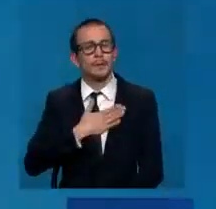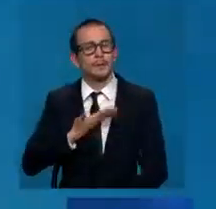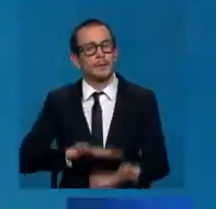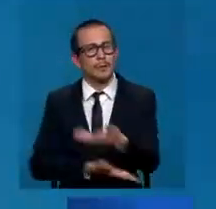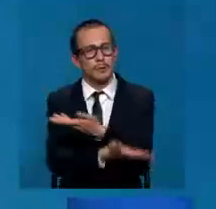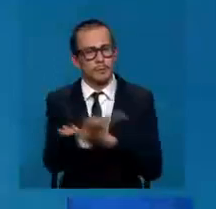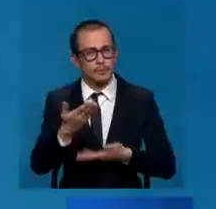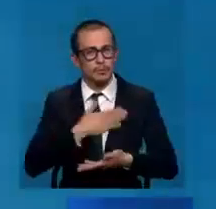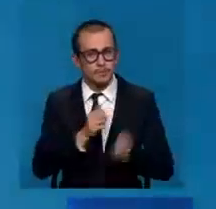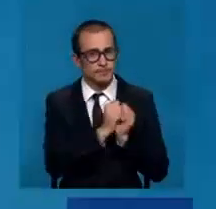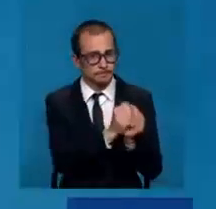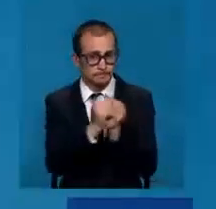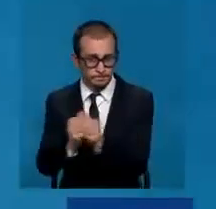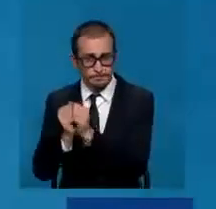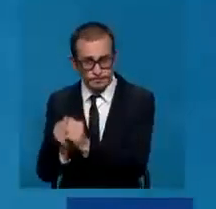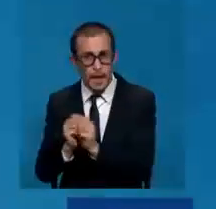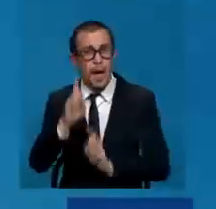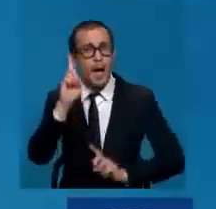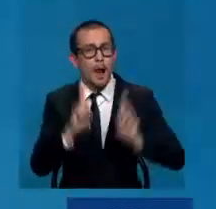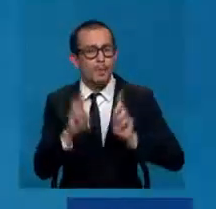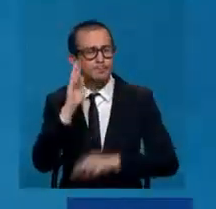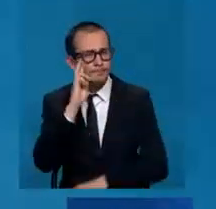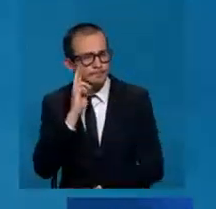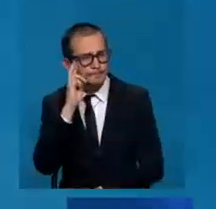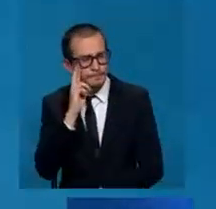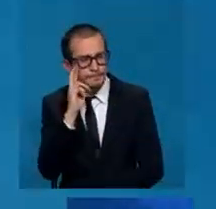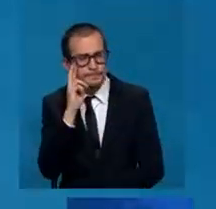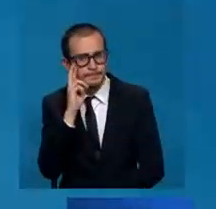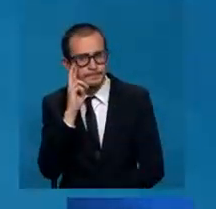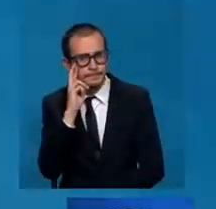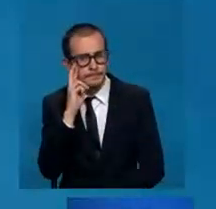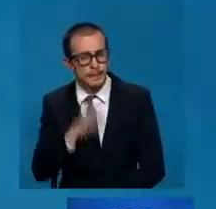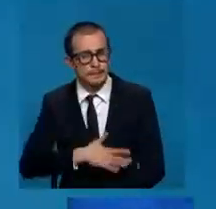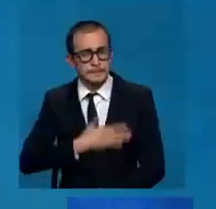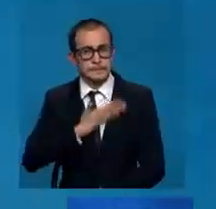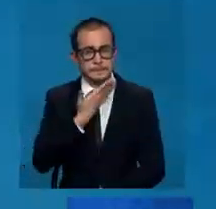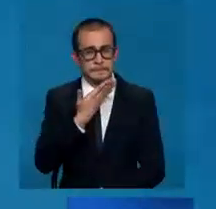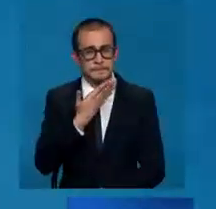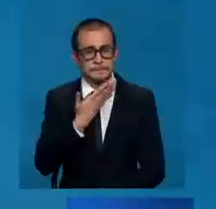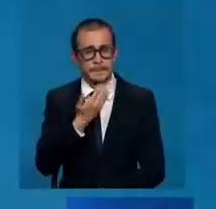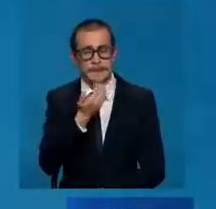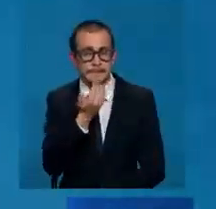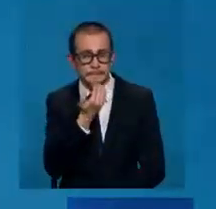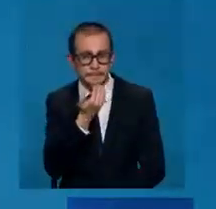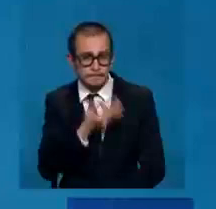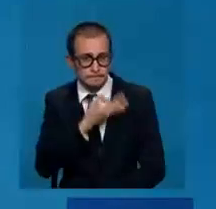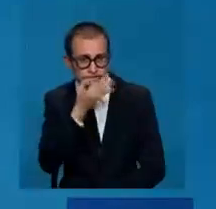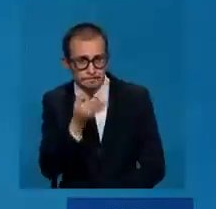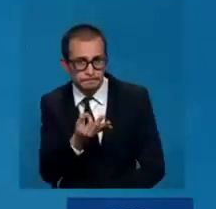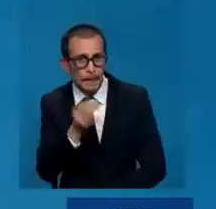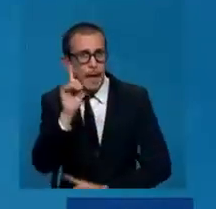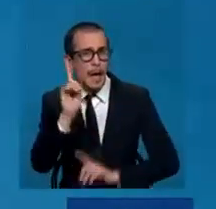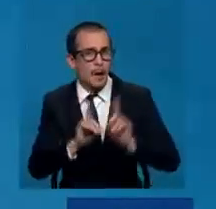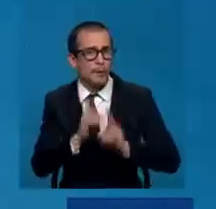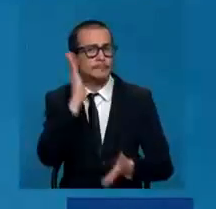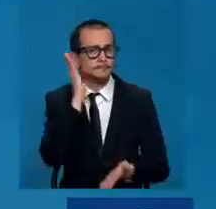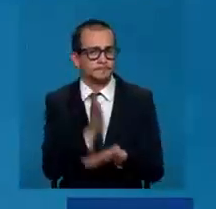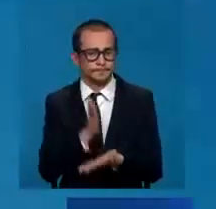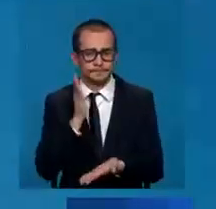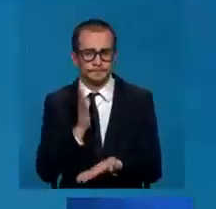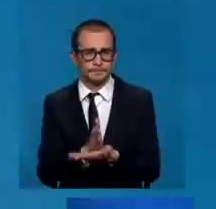con mis compatriotas algunas reflexiones, sentimientos y también algunas